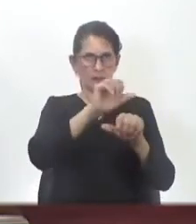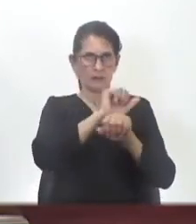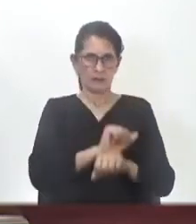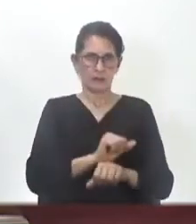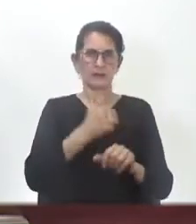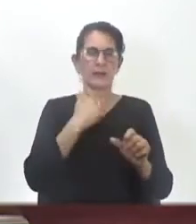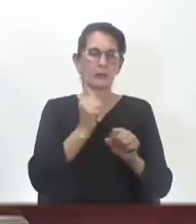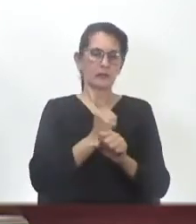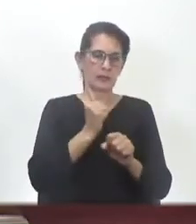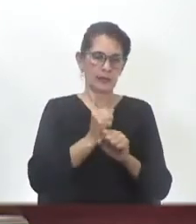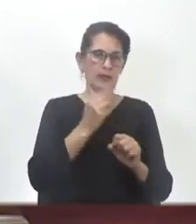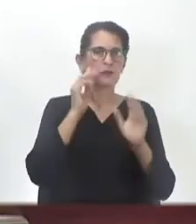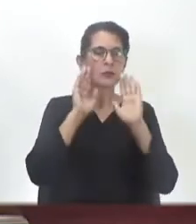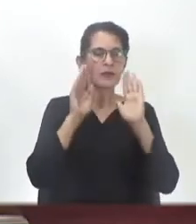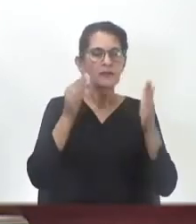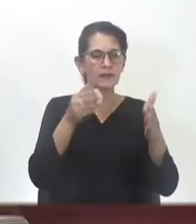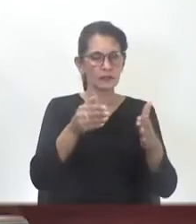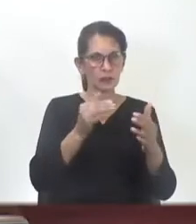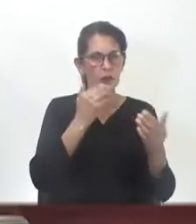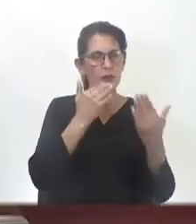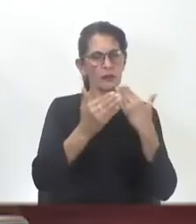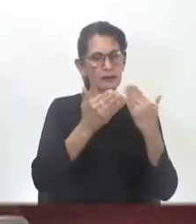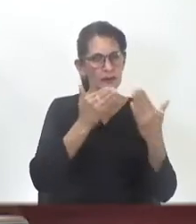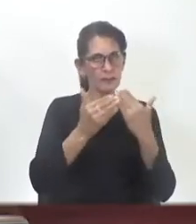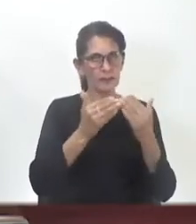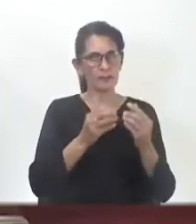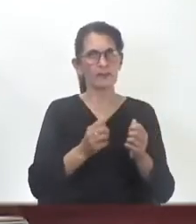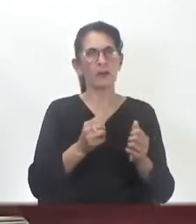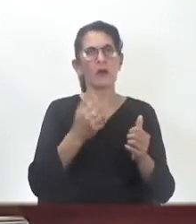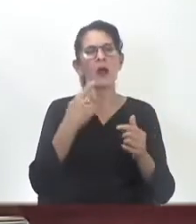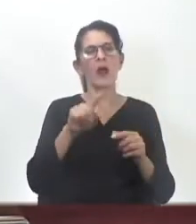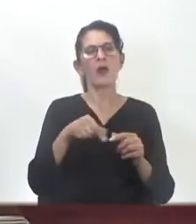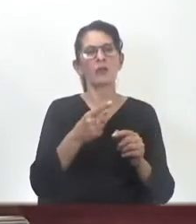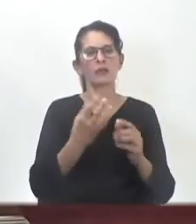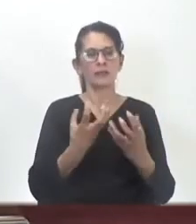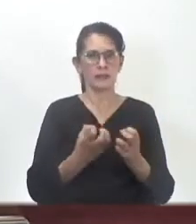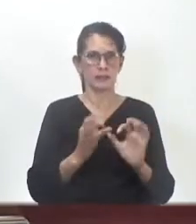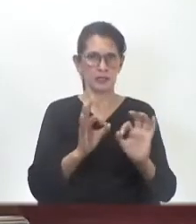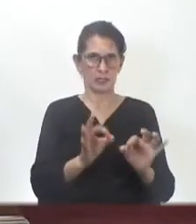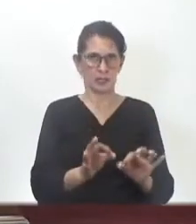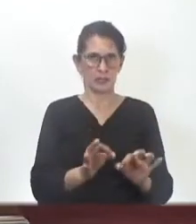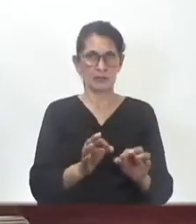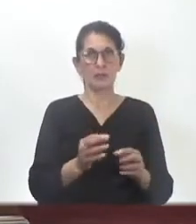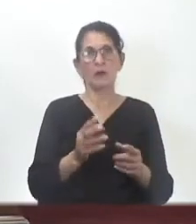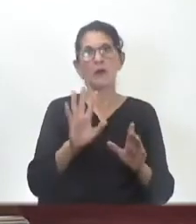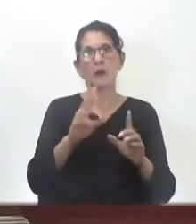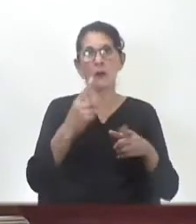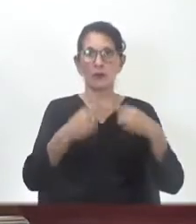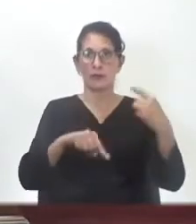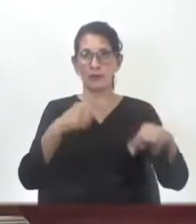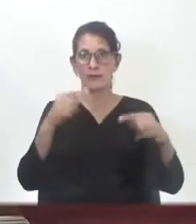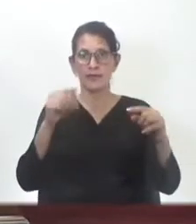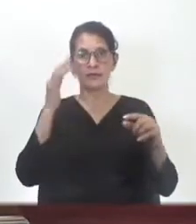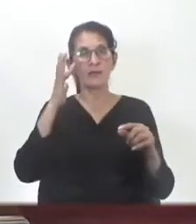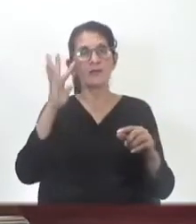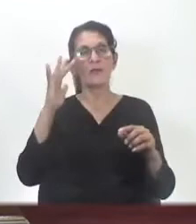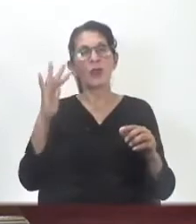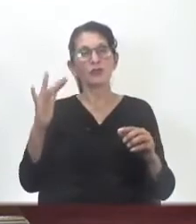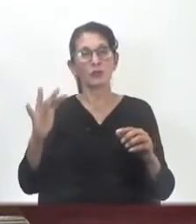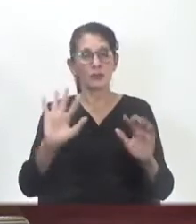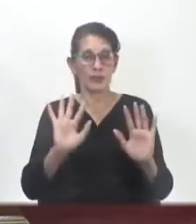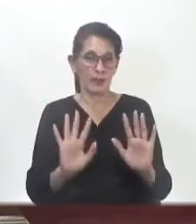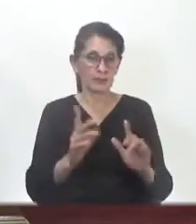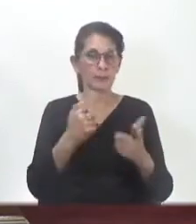dialogando y sabemos que tenemos una visión muy unificada hacia donde queremos llegar. Quizás con diferentes filosofías, pero